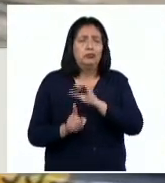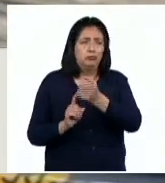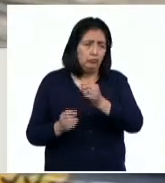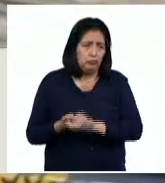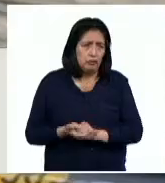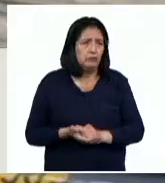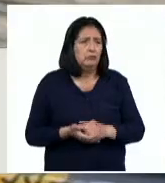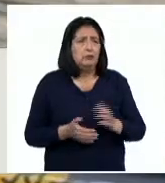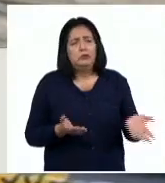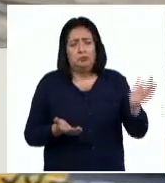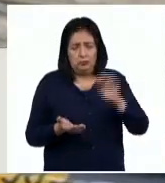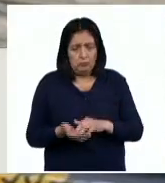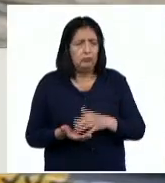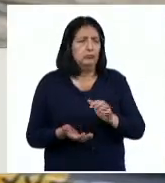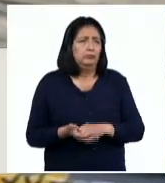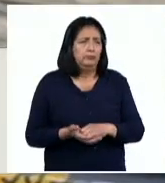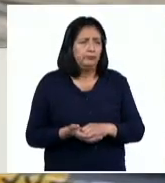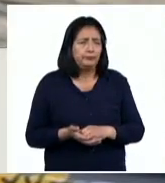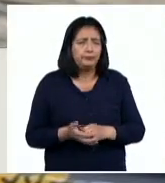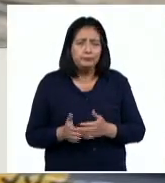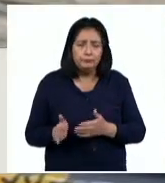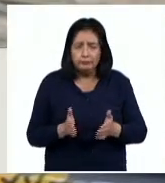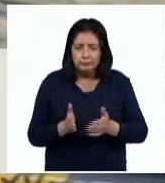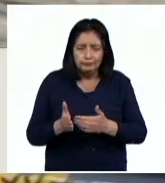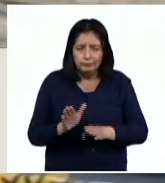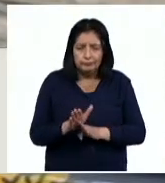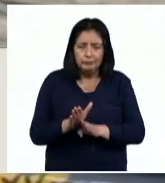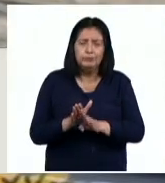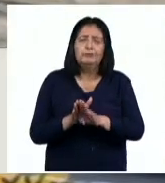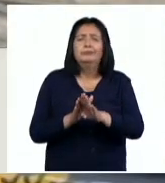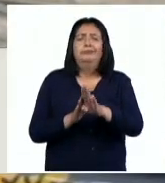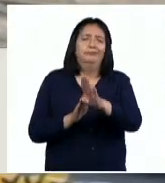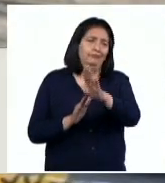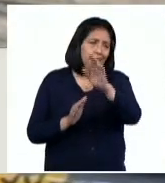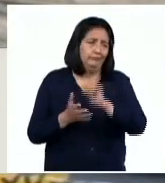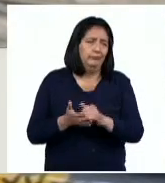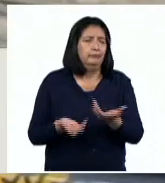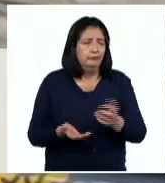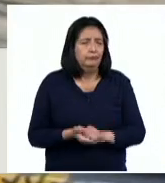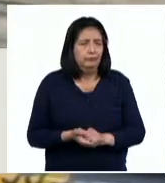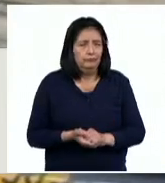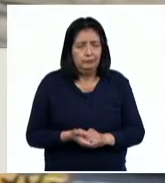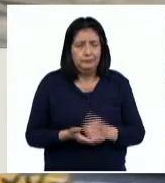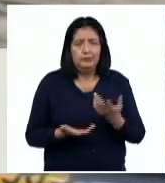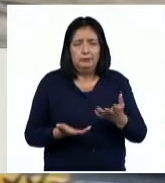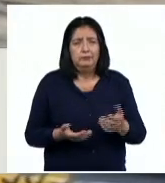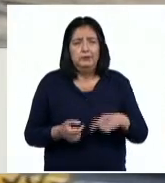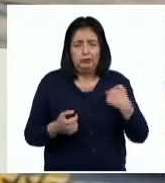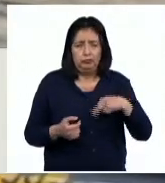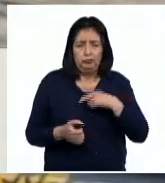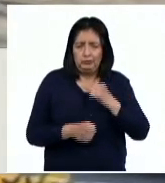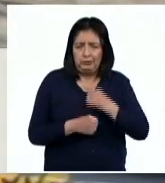sociales, para nuevamente enrumbarnos hacia el progreso y desarrollo para el cual